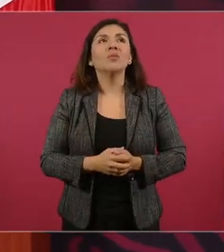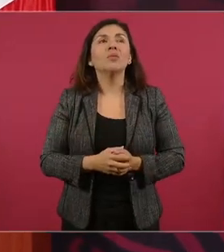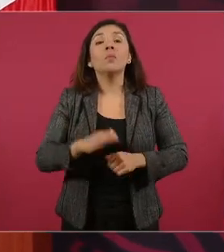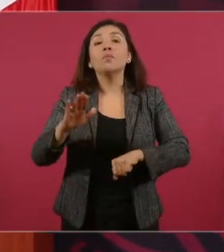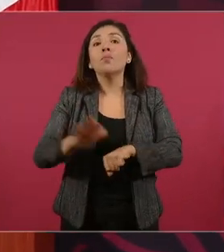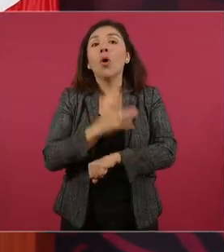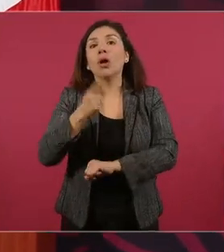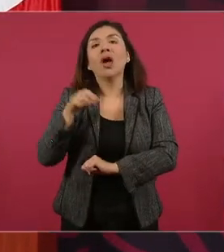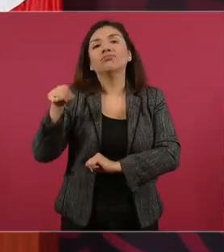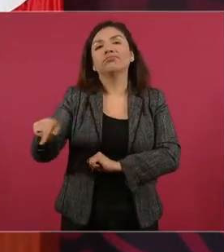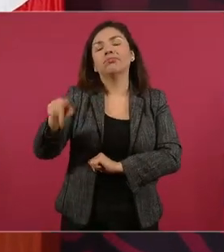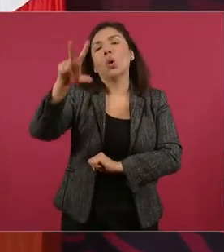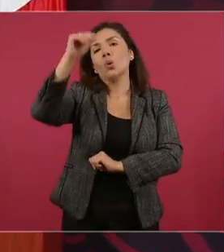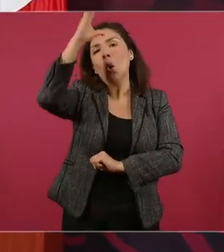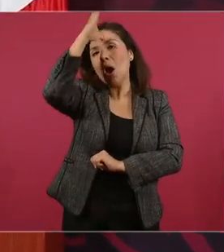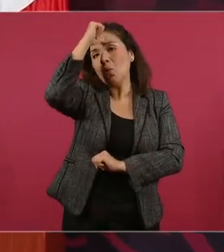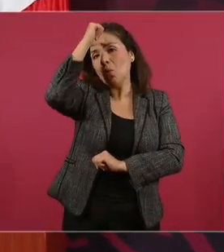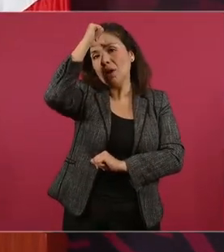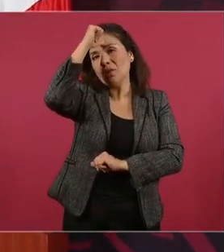no están de acuerdo con nosotros.